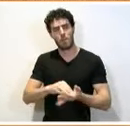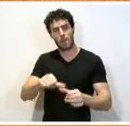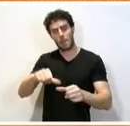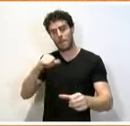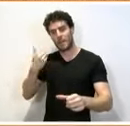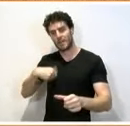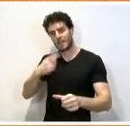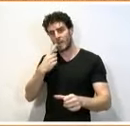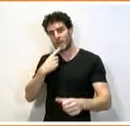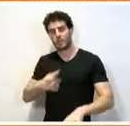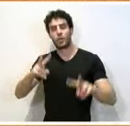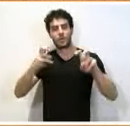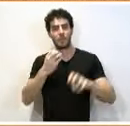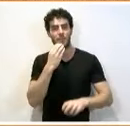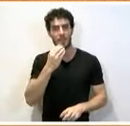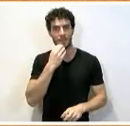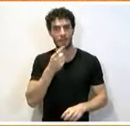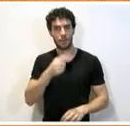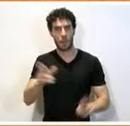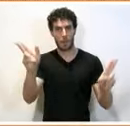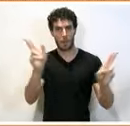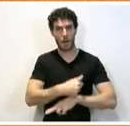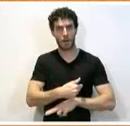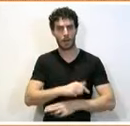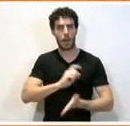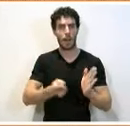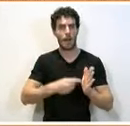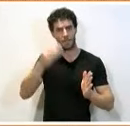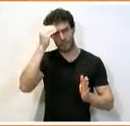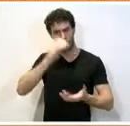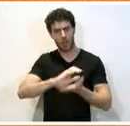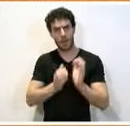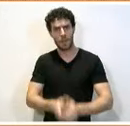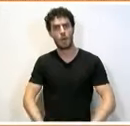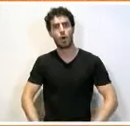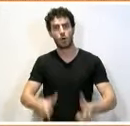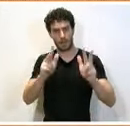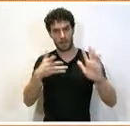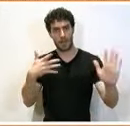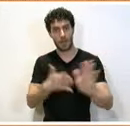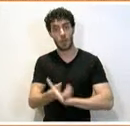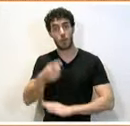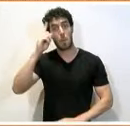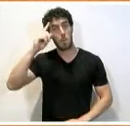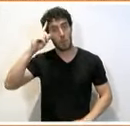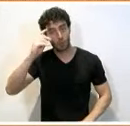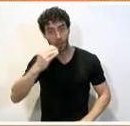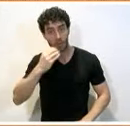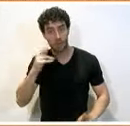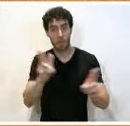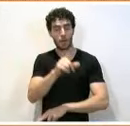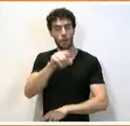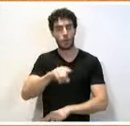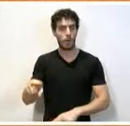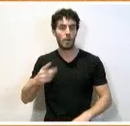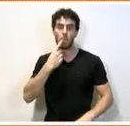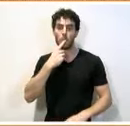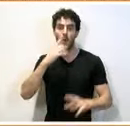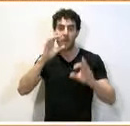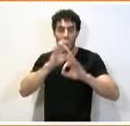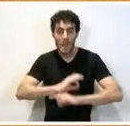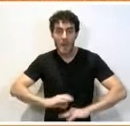respecto a si va a derogar o no la Ley de Memoria Democrática. Lo que viene a decir es que no sabe si la va a derogar o no, todavía no han dicho